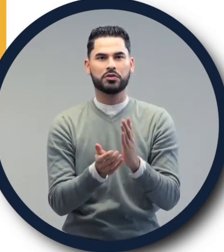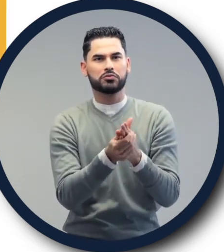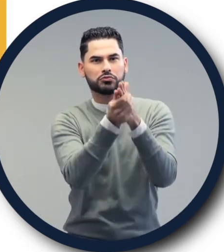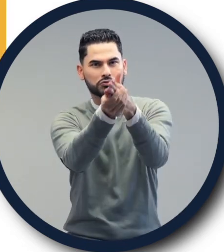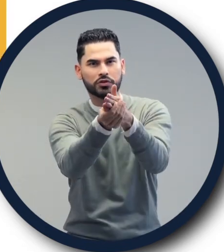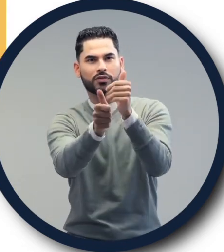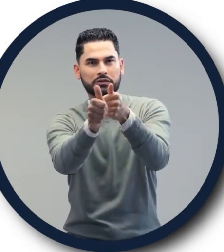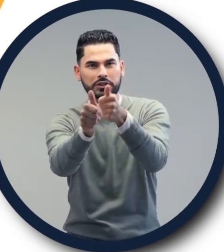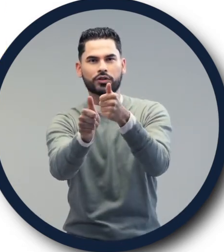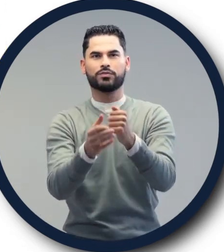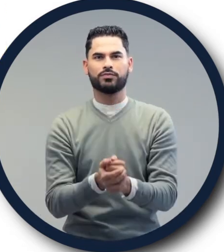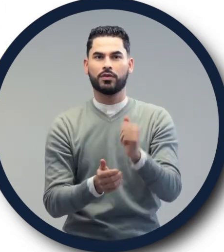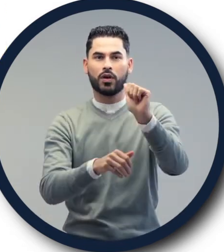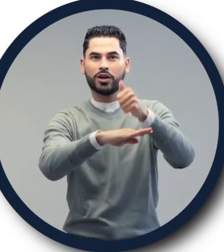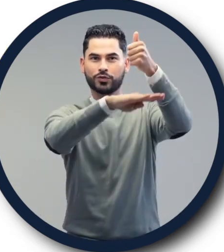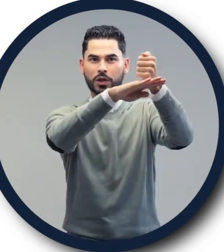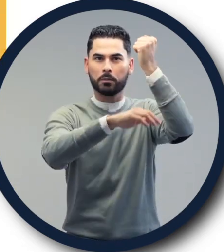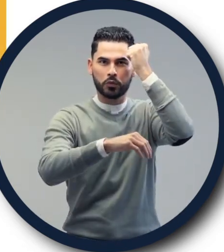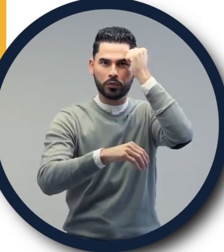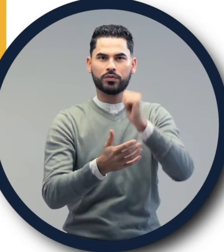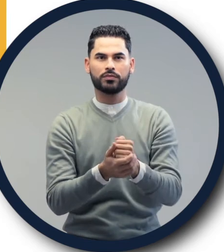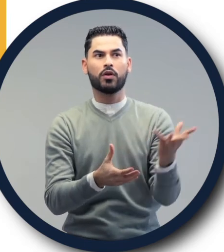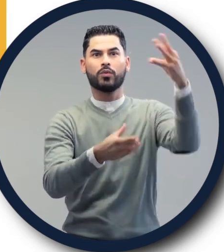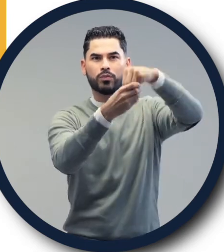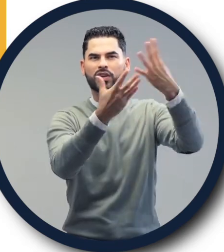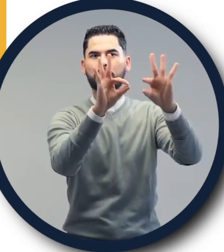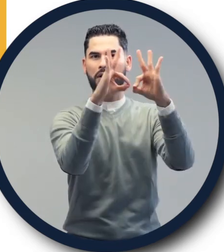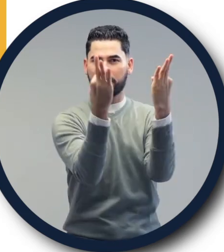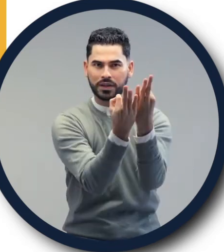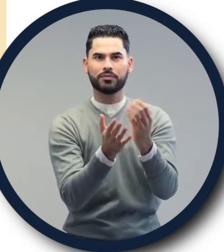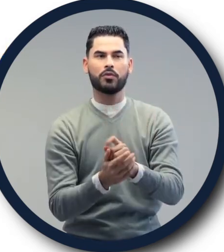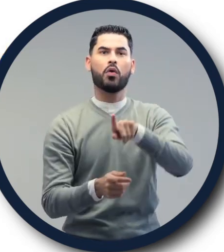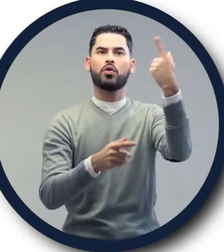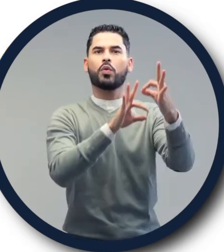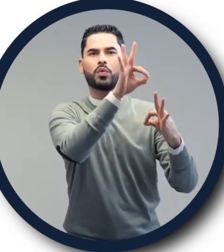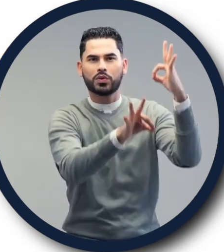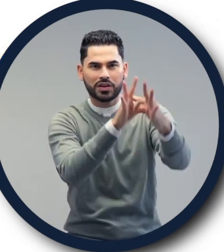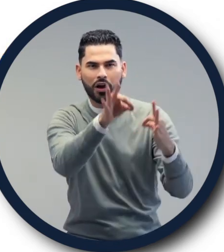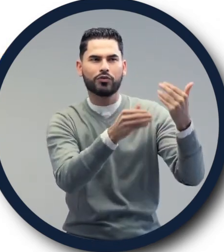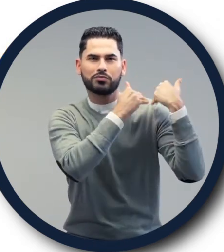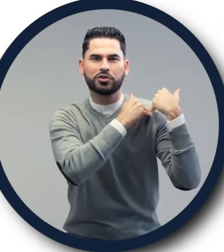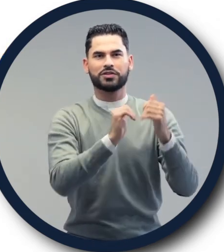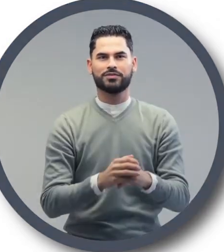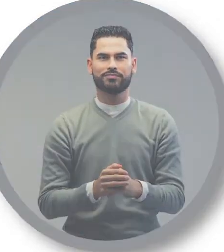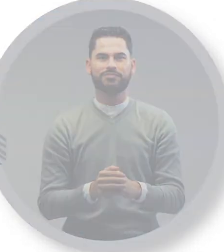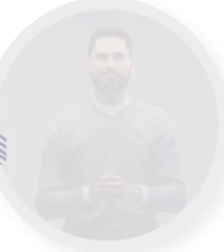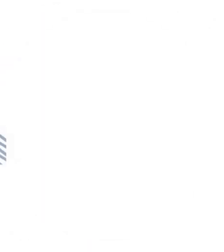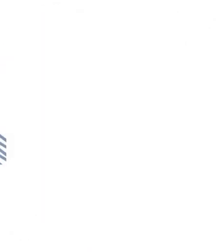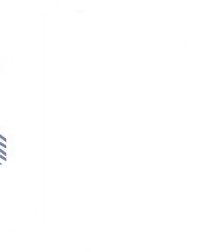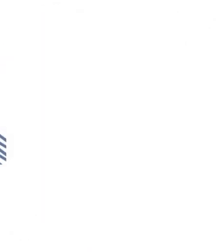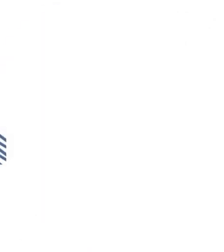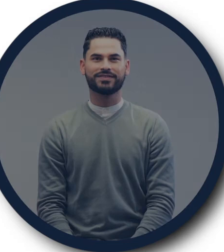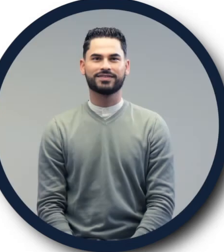docentes, orientadores, directivos docentes, funcionarios y directivos locales, así como a padres y madres de